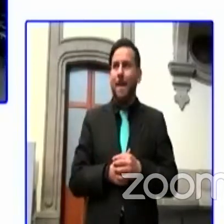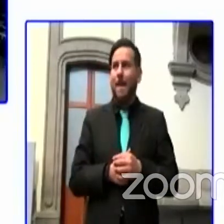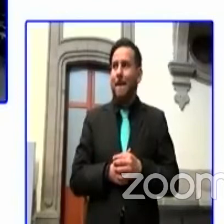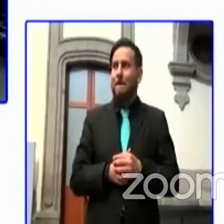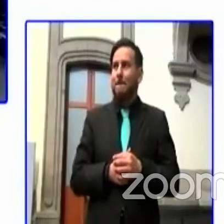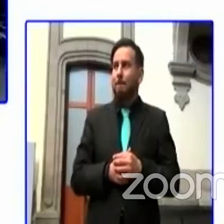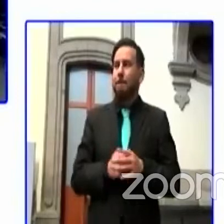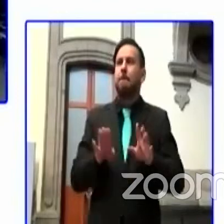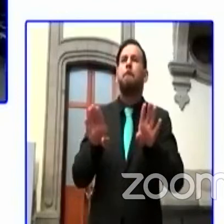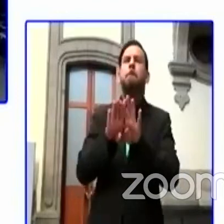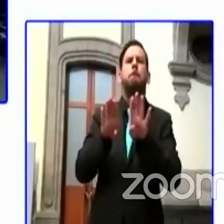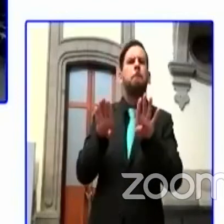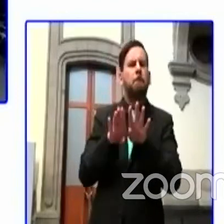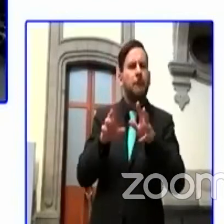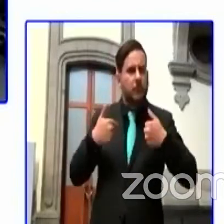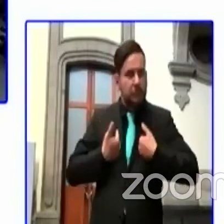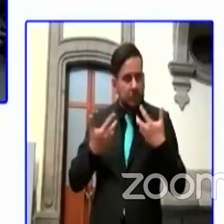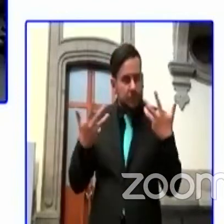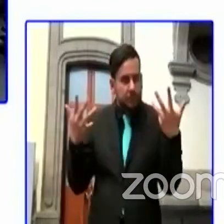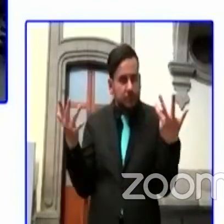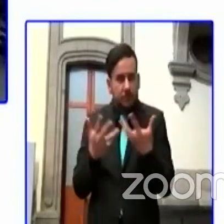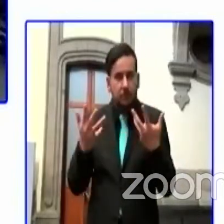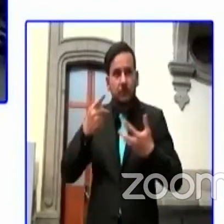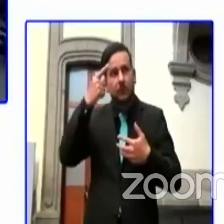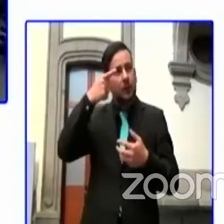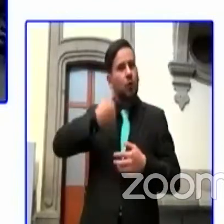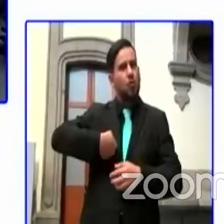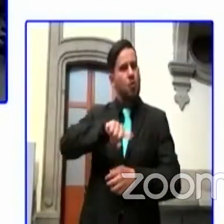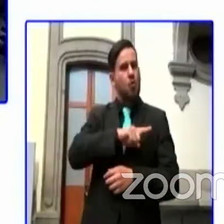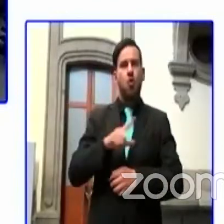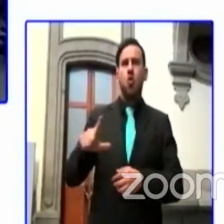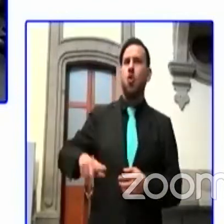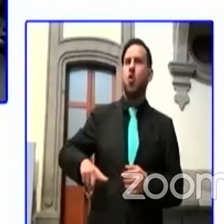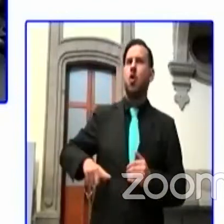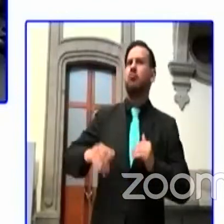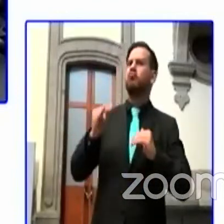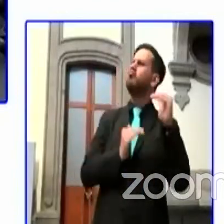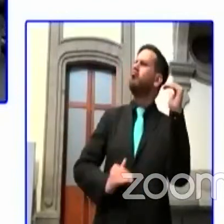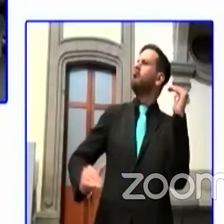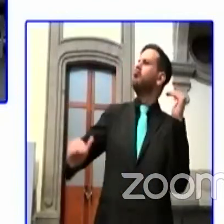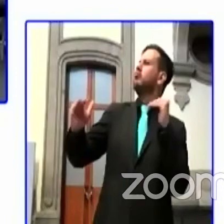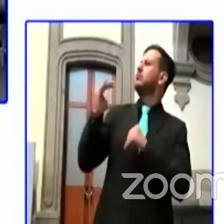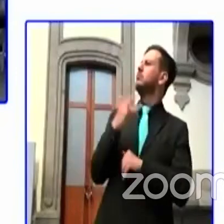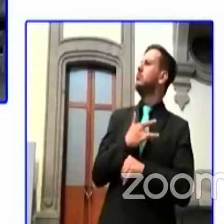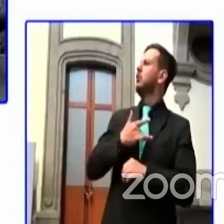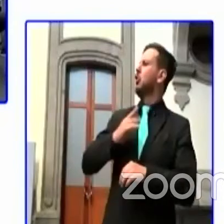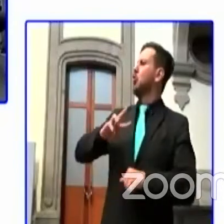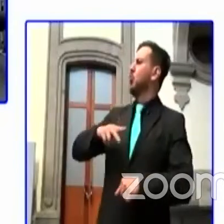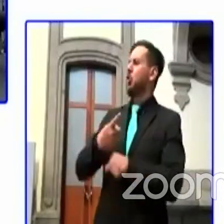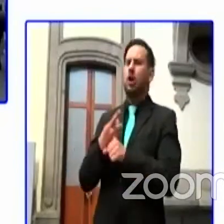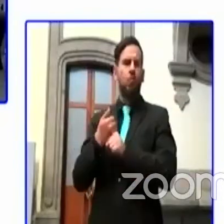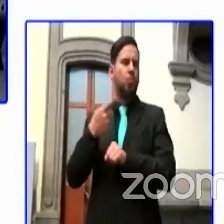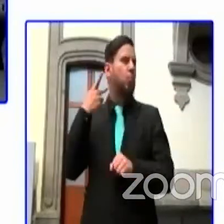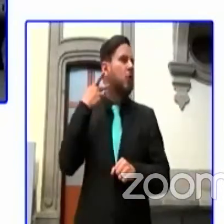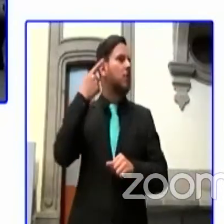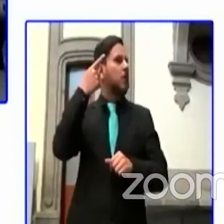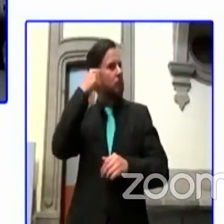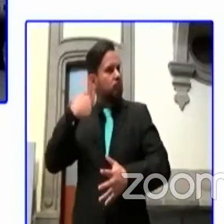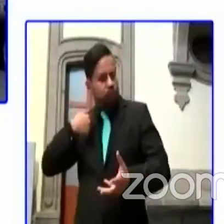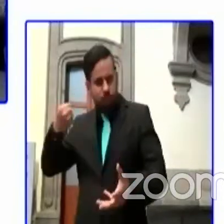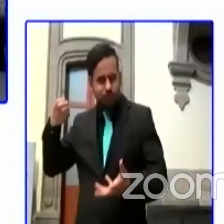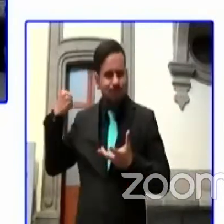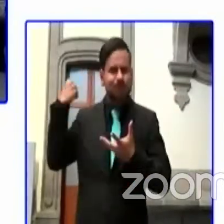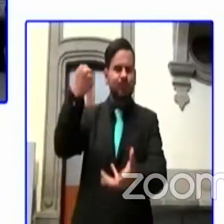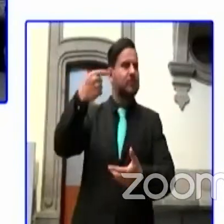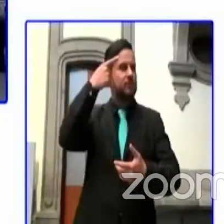¿Cómo hacemos para que nuestros gobernantes de los más altos niveles tengan la voluntad política para destinar todos los recursos que se